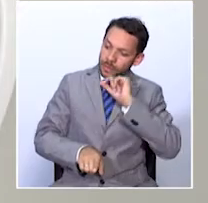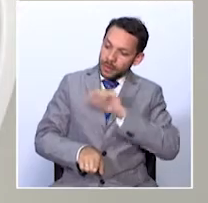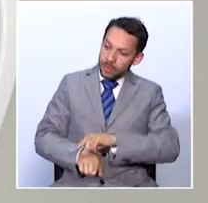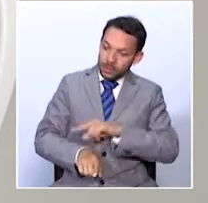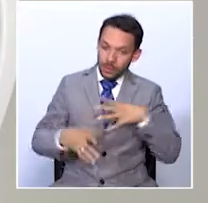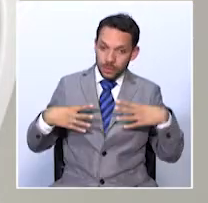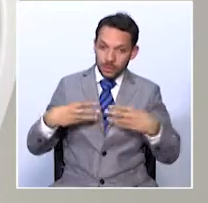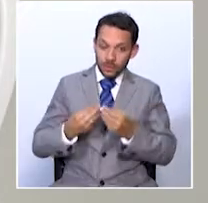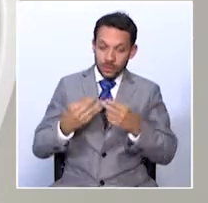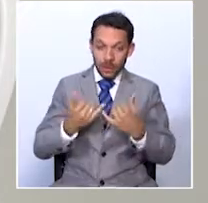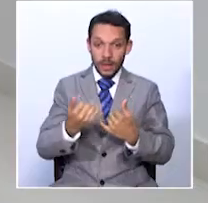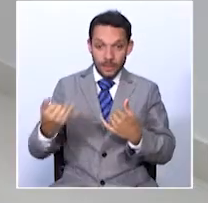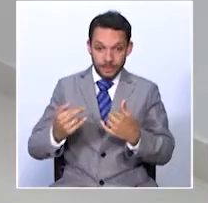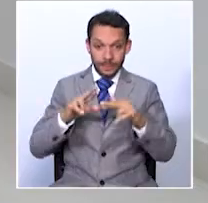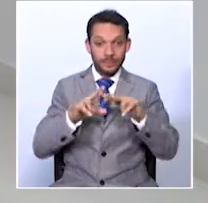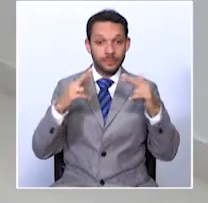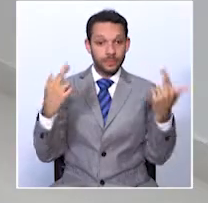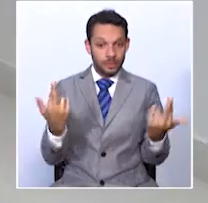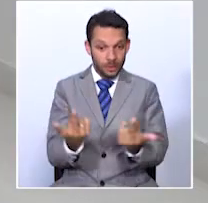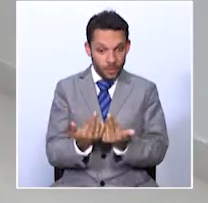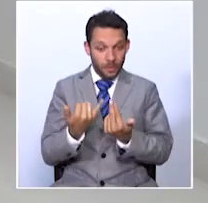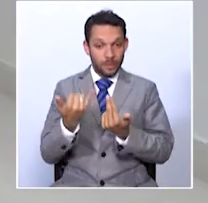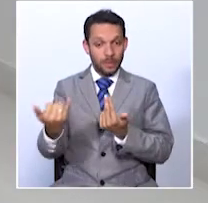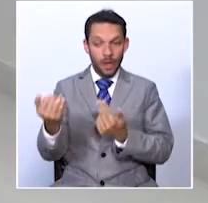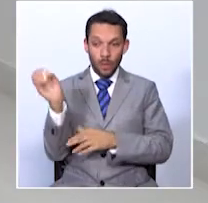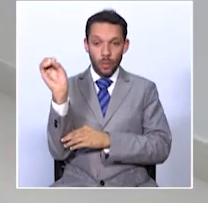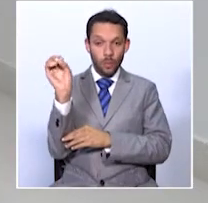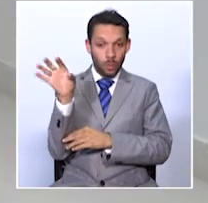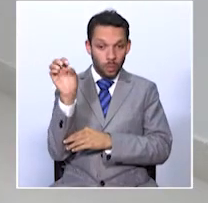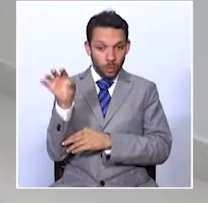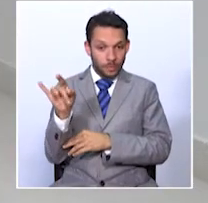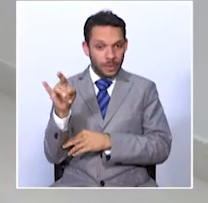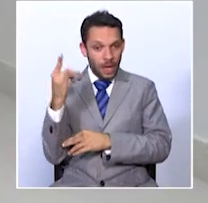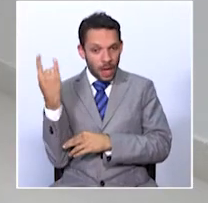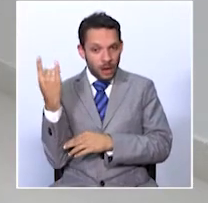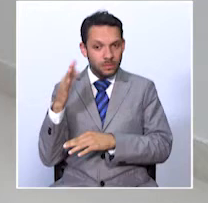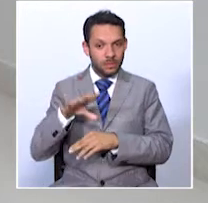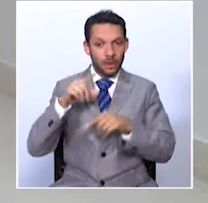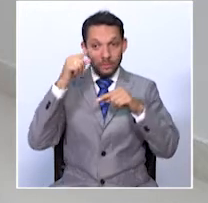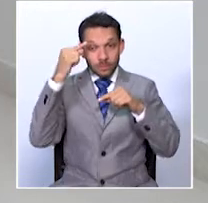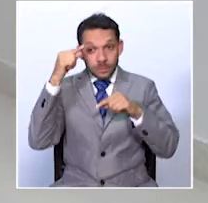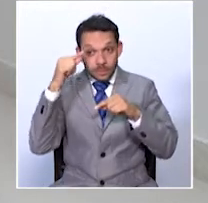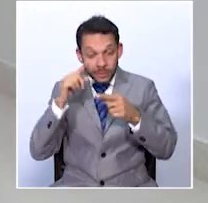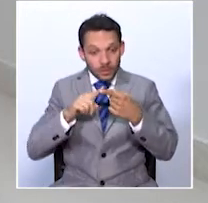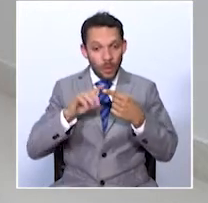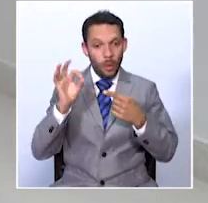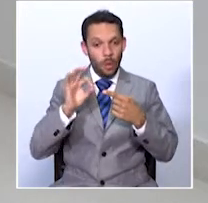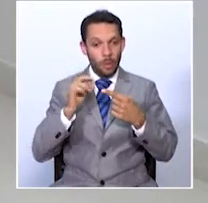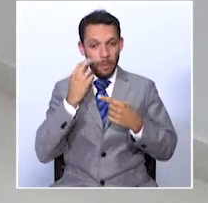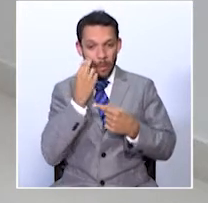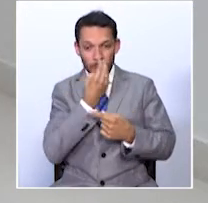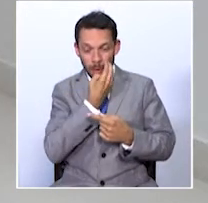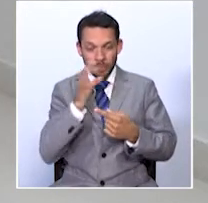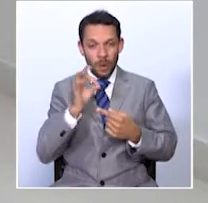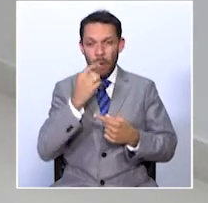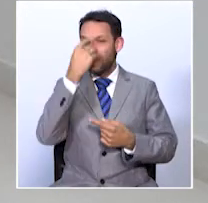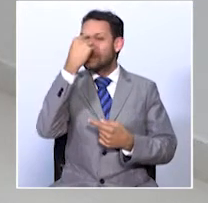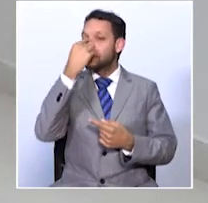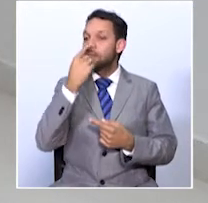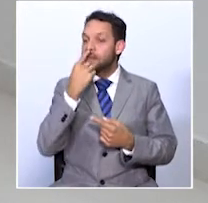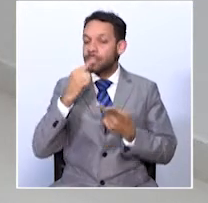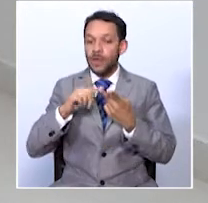uno va a una reunión, a una fiesta, a un club, a cualquier parte y la gente entonces pregunta por los párpados, pregunta por los senos caídos, pregunta por la nariz, por